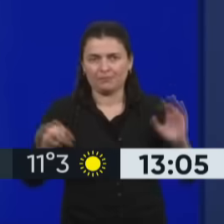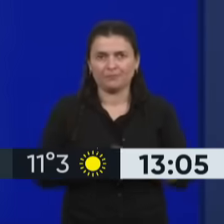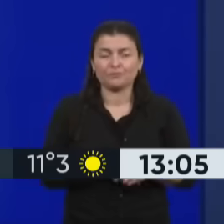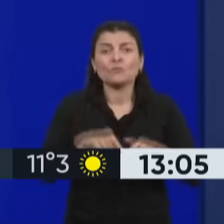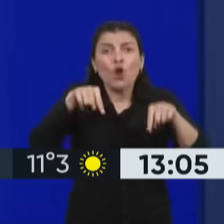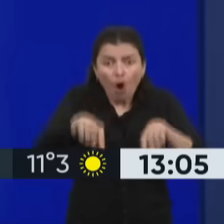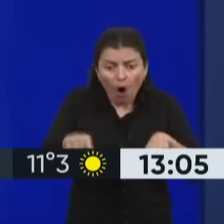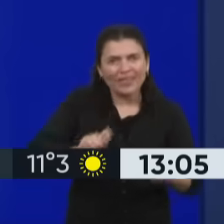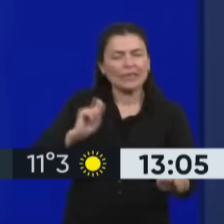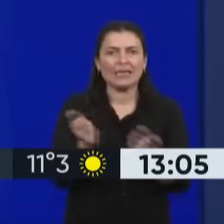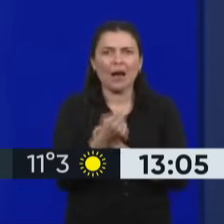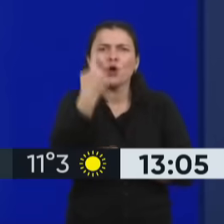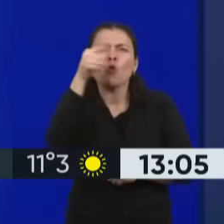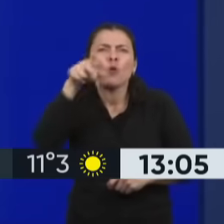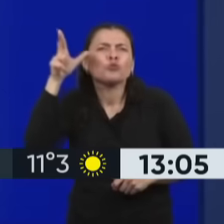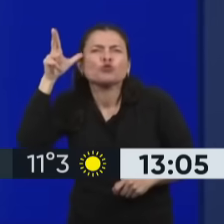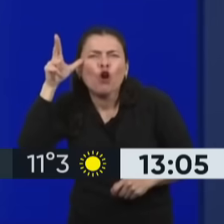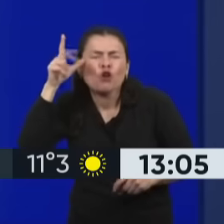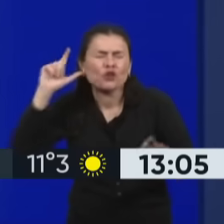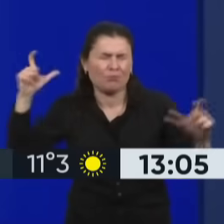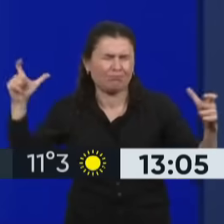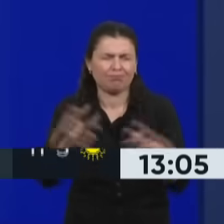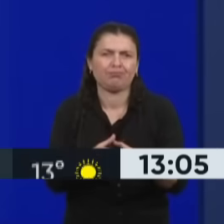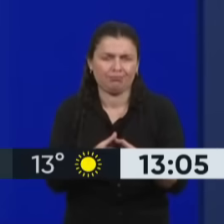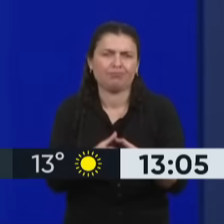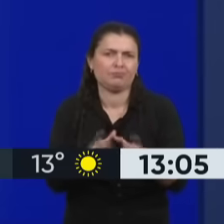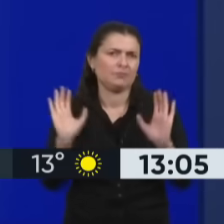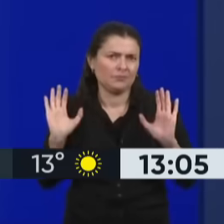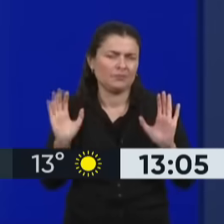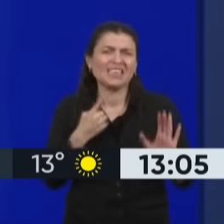1,8 de déficit de cuenta corriente, o sea, nada, y todo